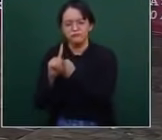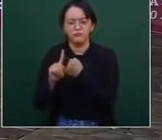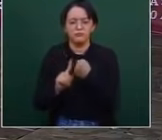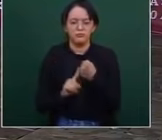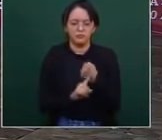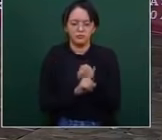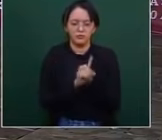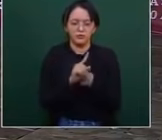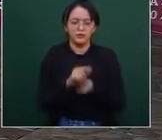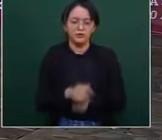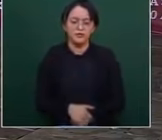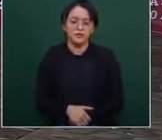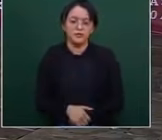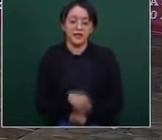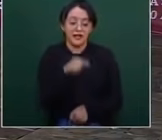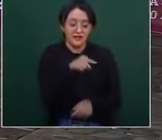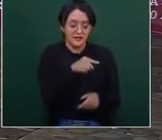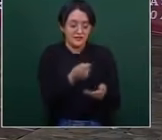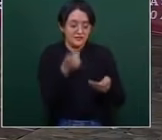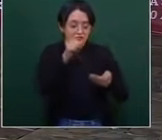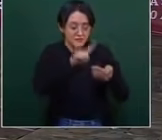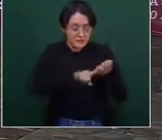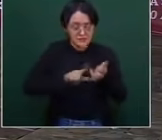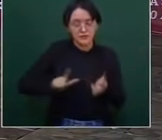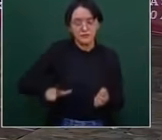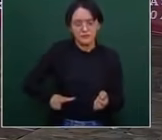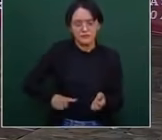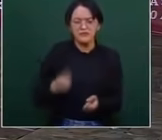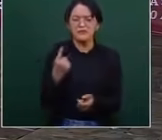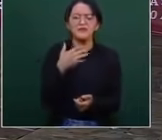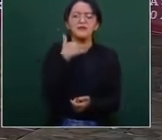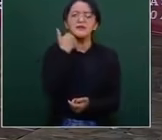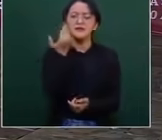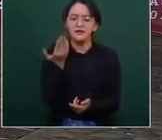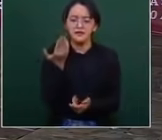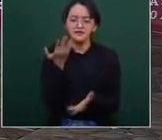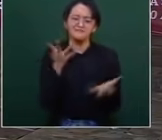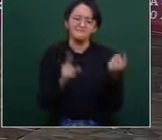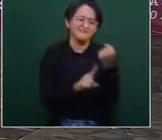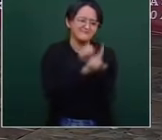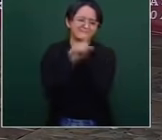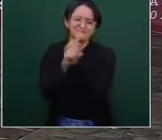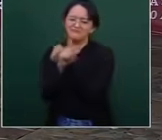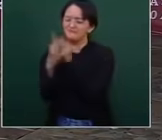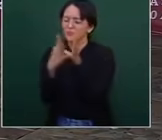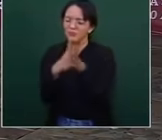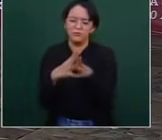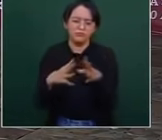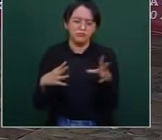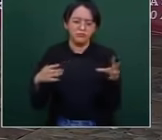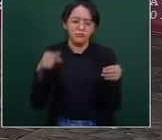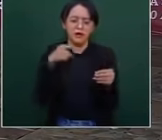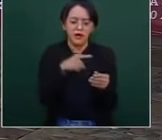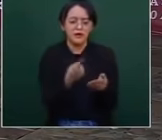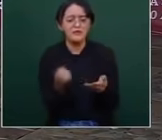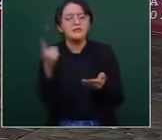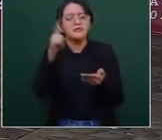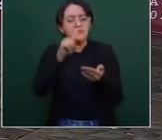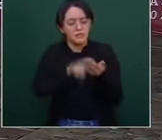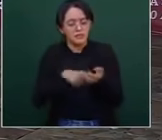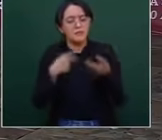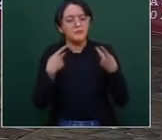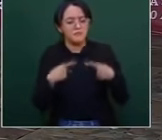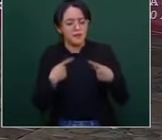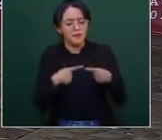interior buscó ser conciliadora, integrando a su gabinete a personajes de todos los